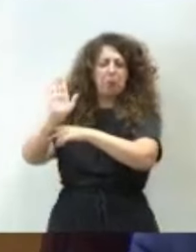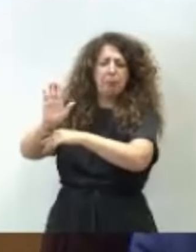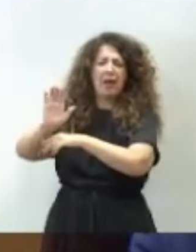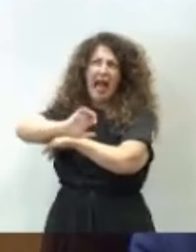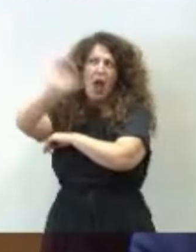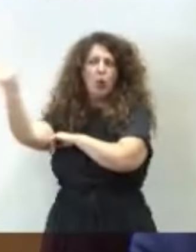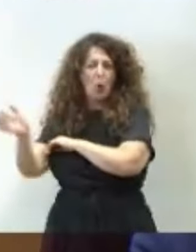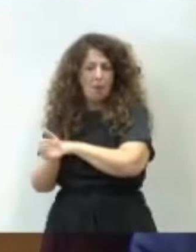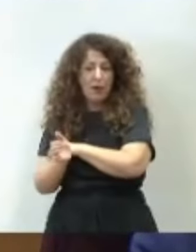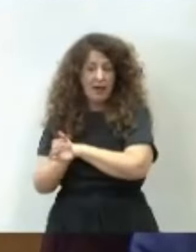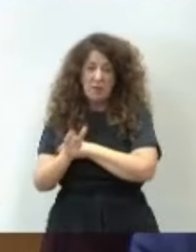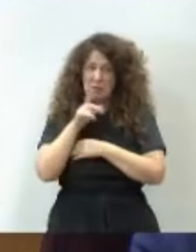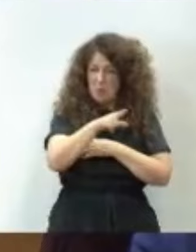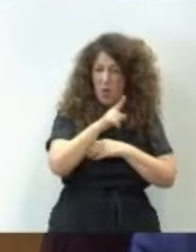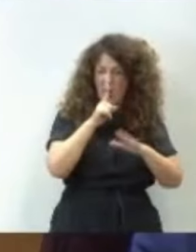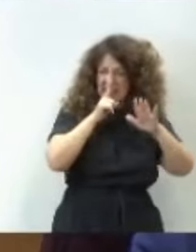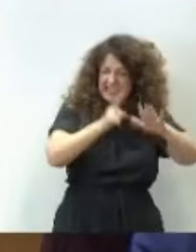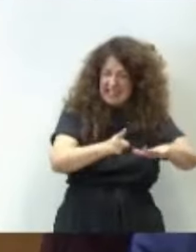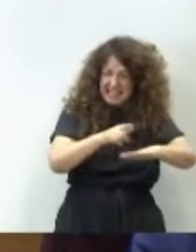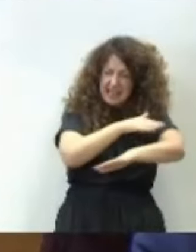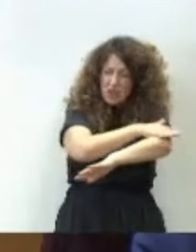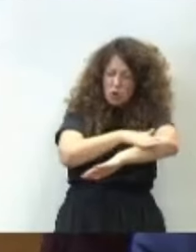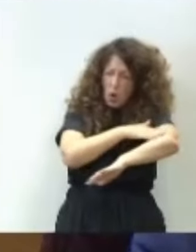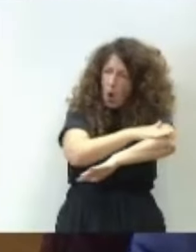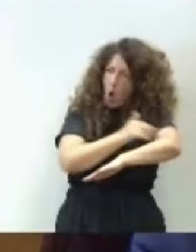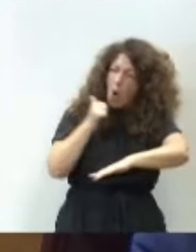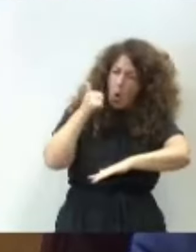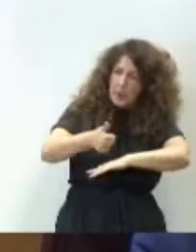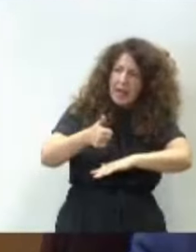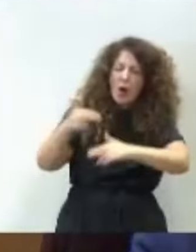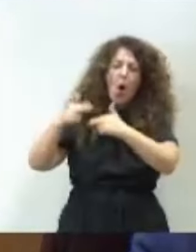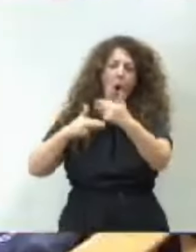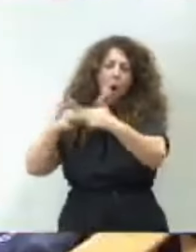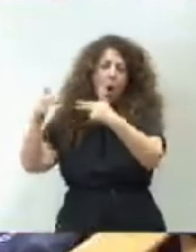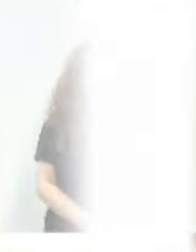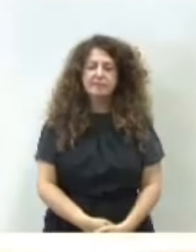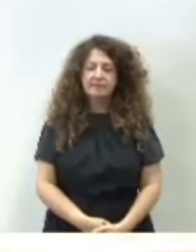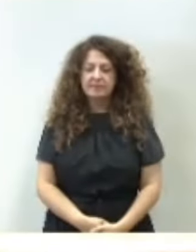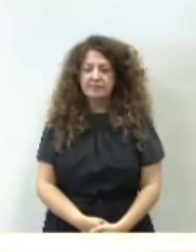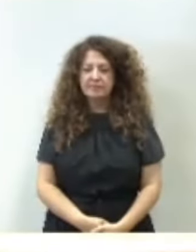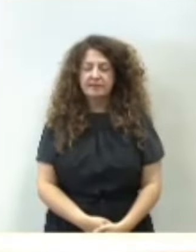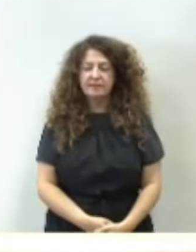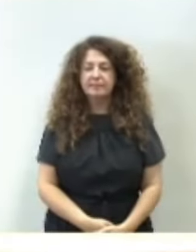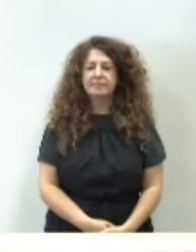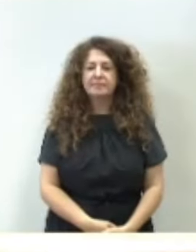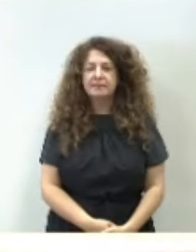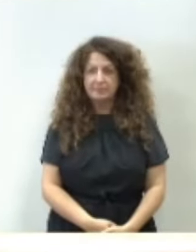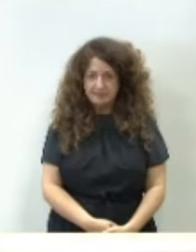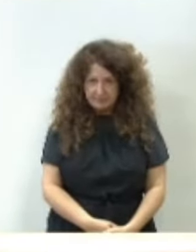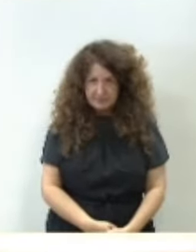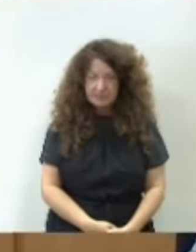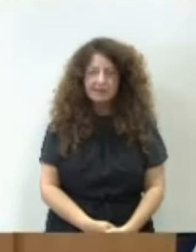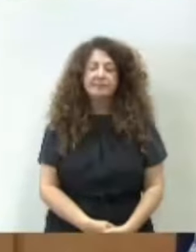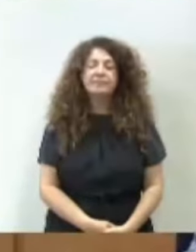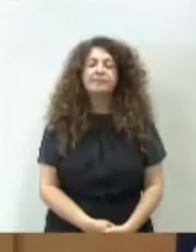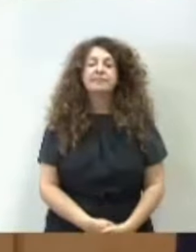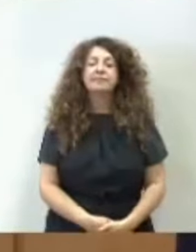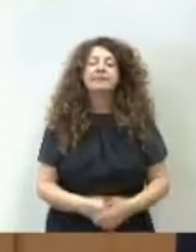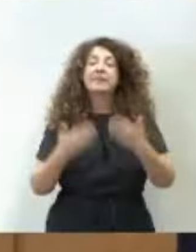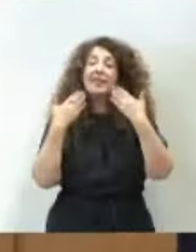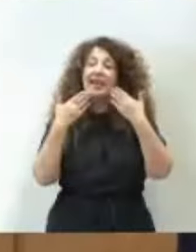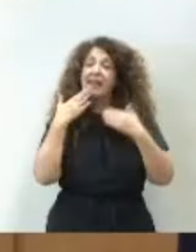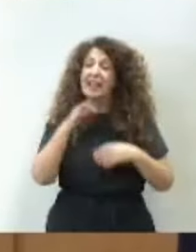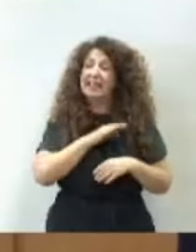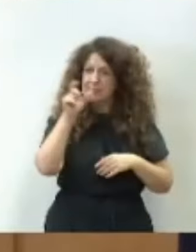Gobierno usted no haya sido capaz de siquiera iniciar la obra? Muchas gracias. Sí, muchas gracias, presidente. Muchas gracias, señorías.